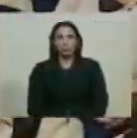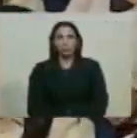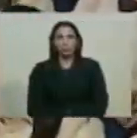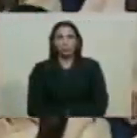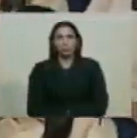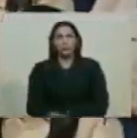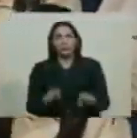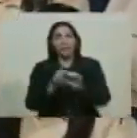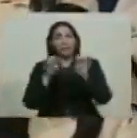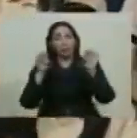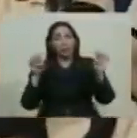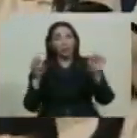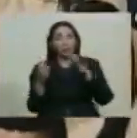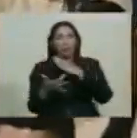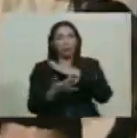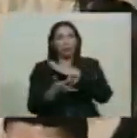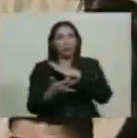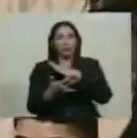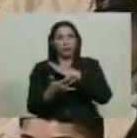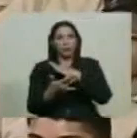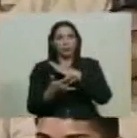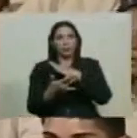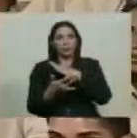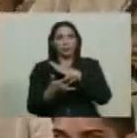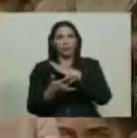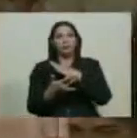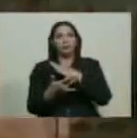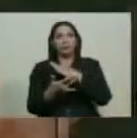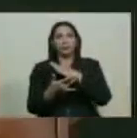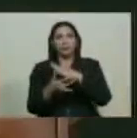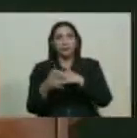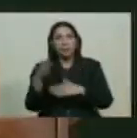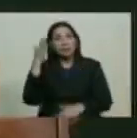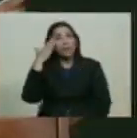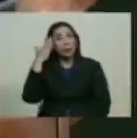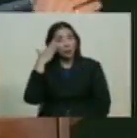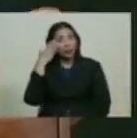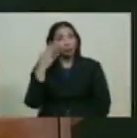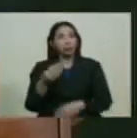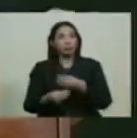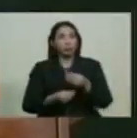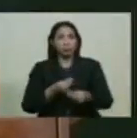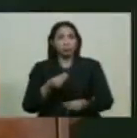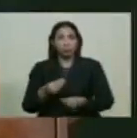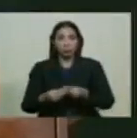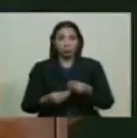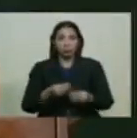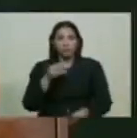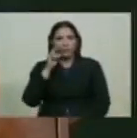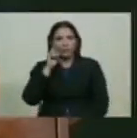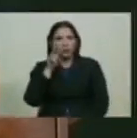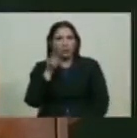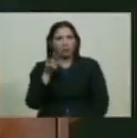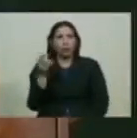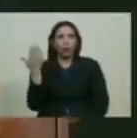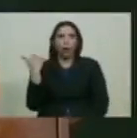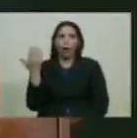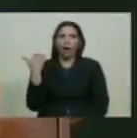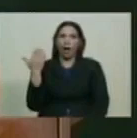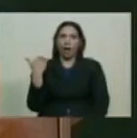La educación técnica no es otra cosa que el saber hacer. Eso que hemos visto antes de entrar